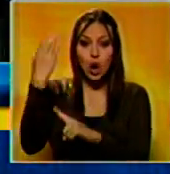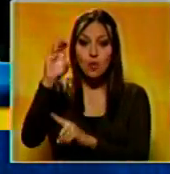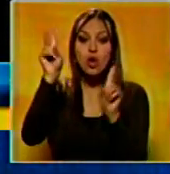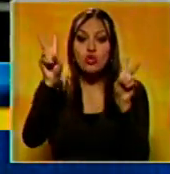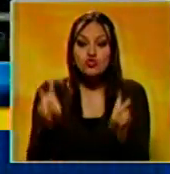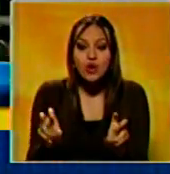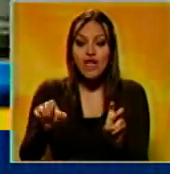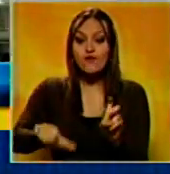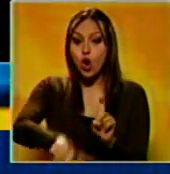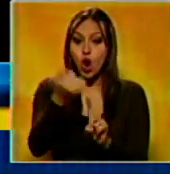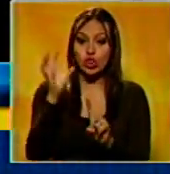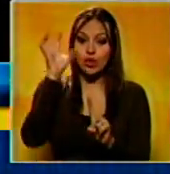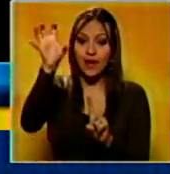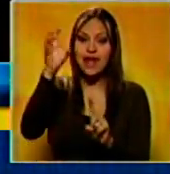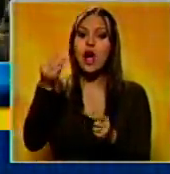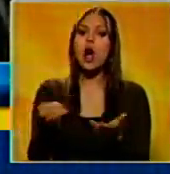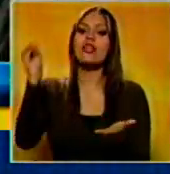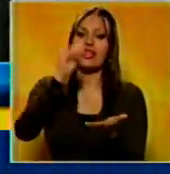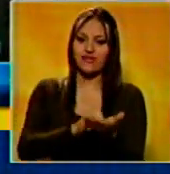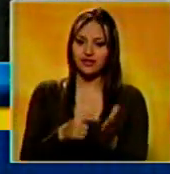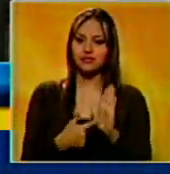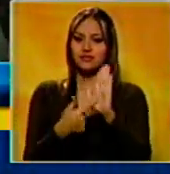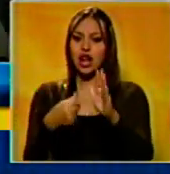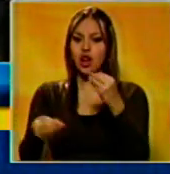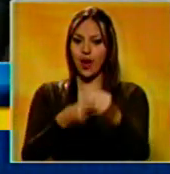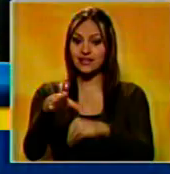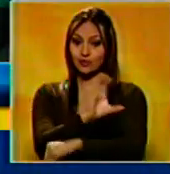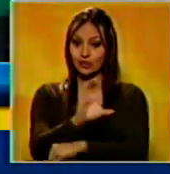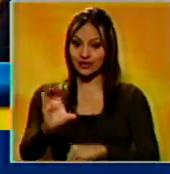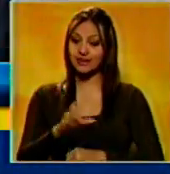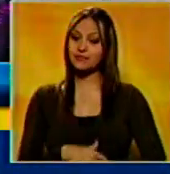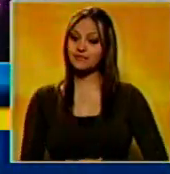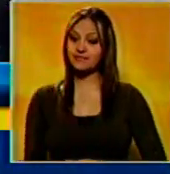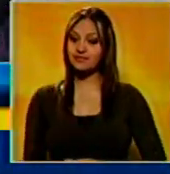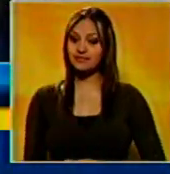volvió a nacer en un gran concierto en Valledupar.